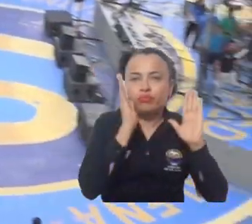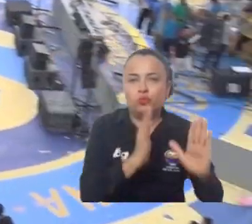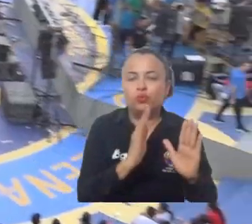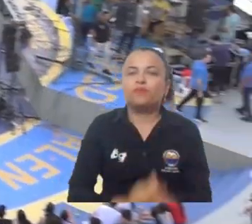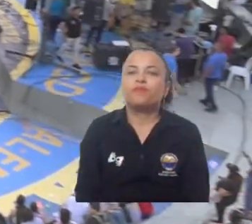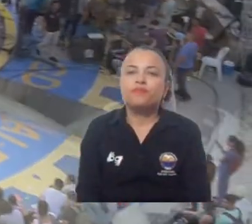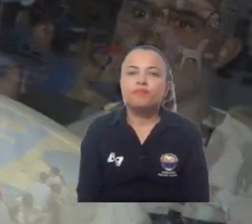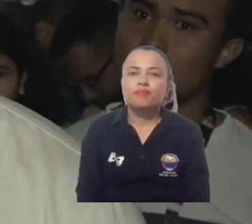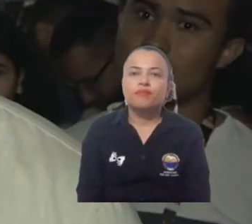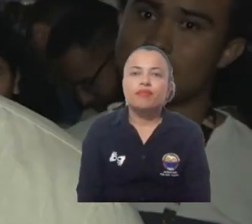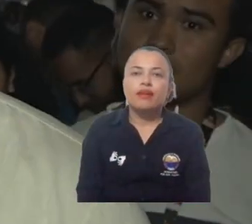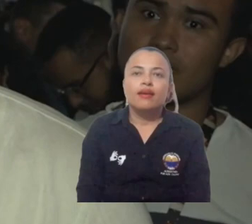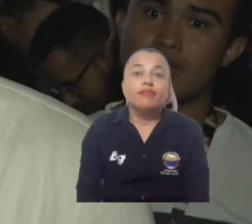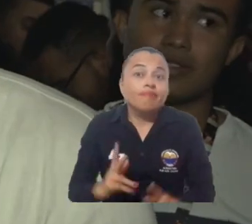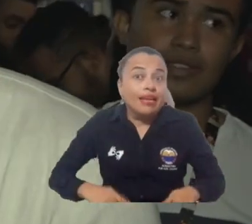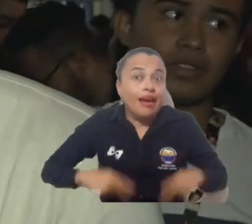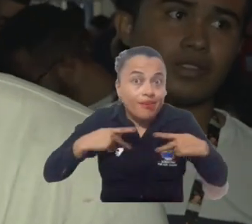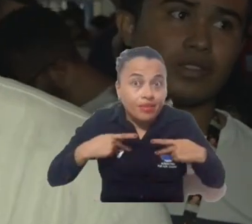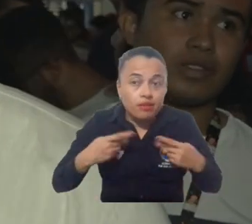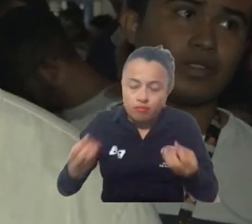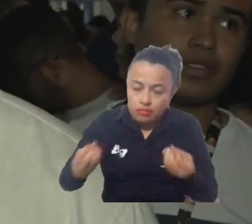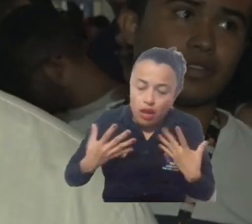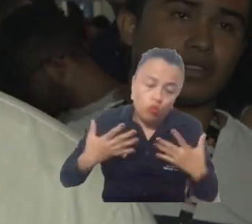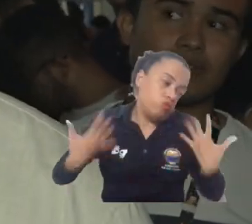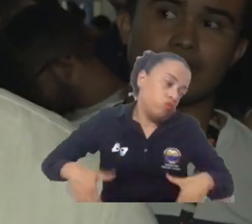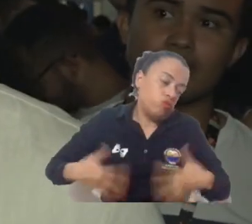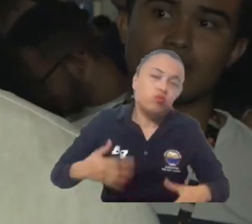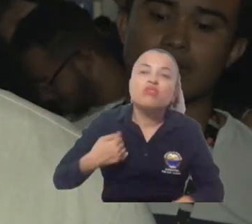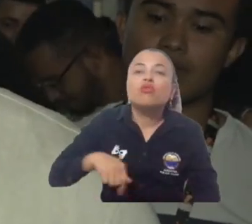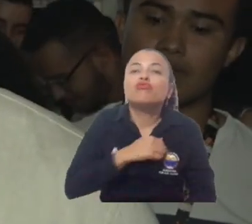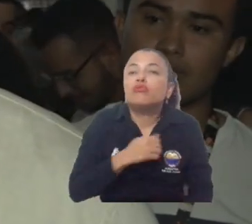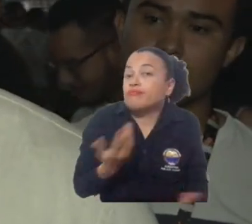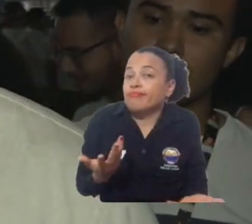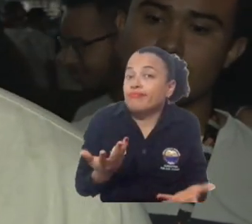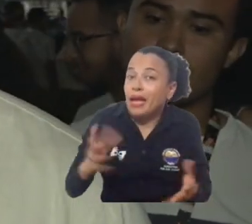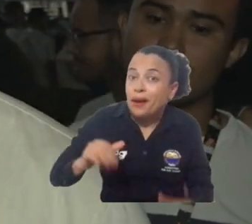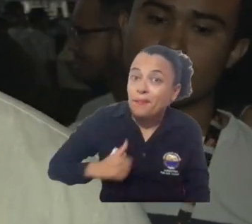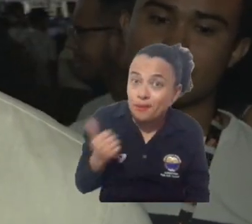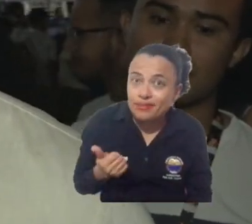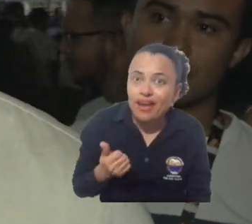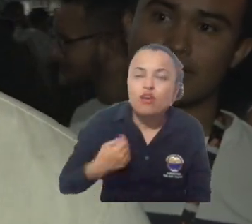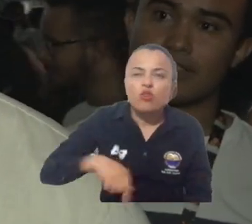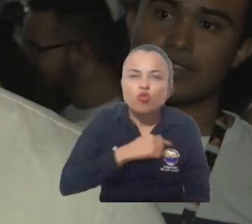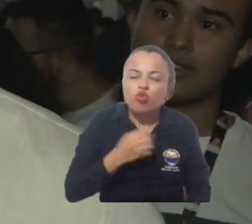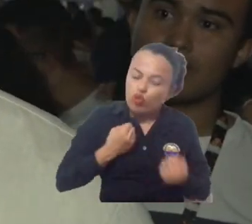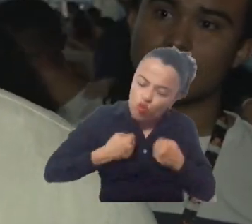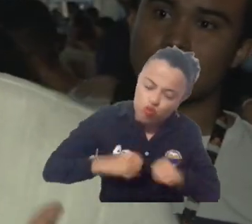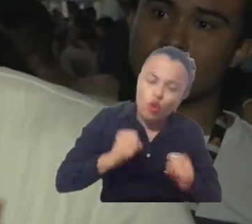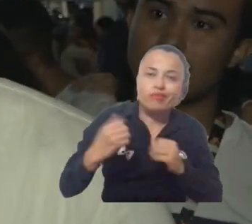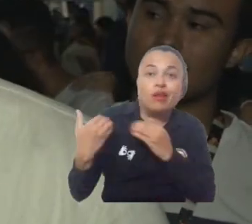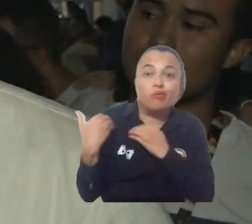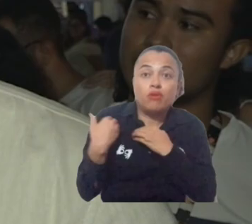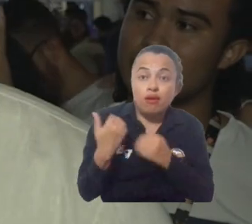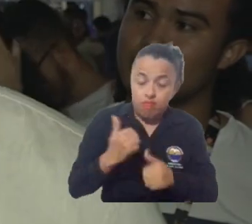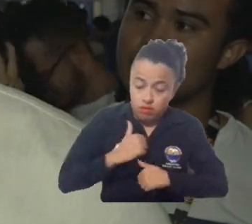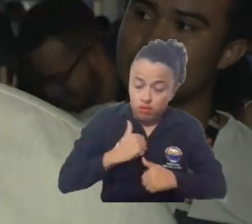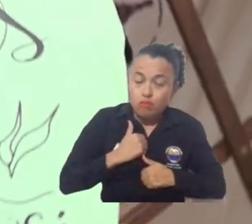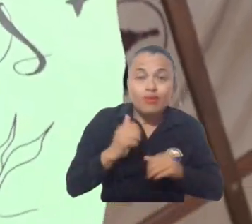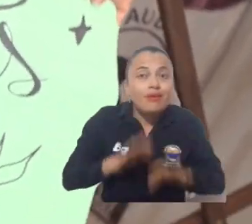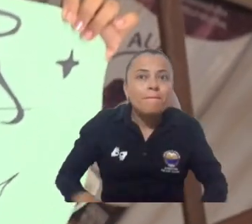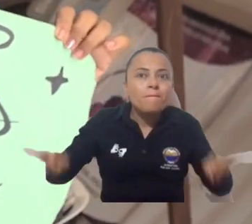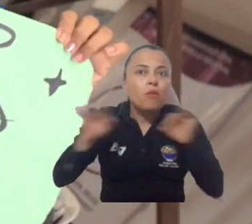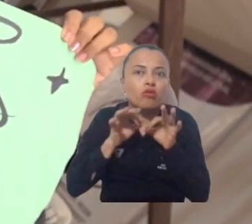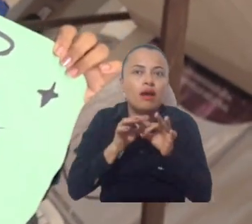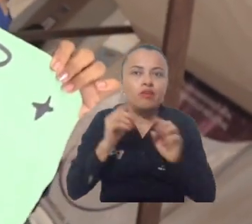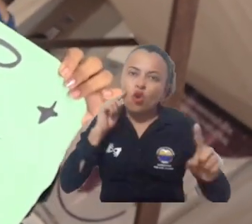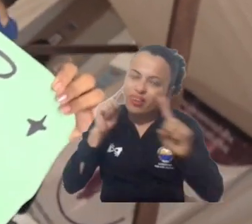psicológica que la vida tiene mucho para ofrecernos y que realmente hay que decidir hacerlo y que la fuerza de voluntad y la responsabilidad con nosotros mismos es